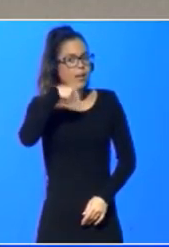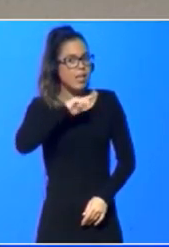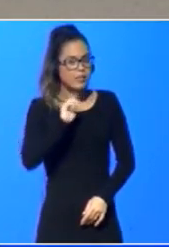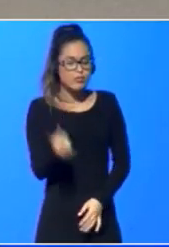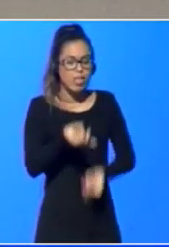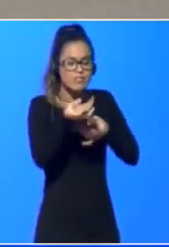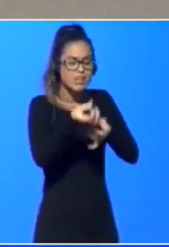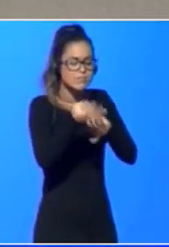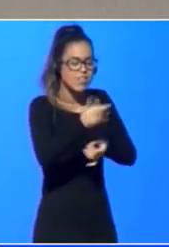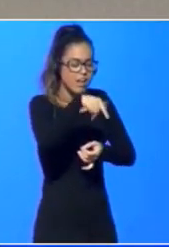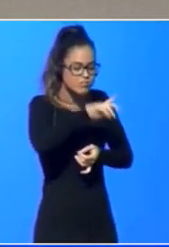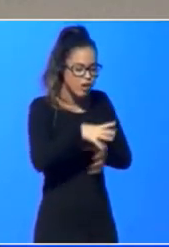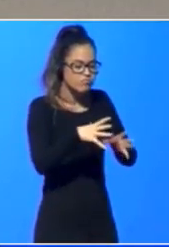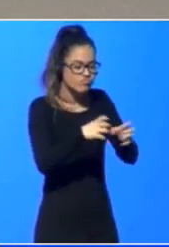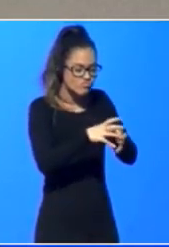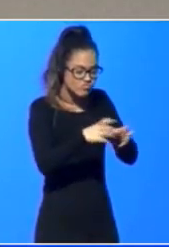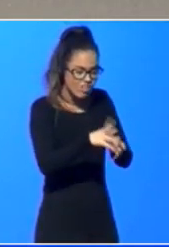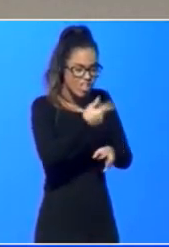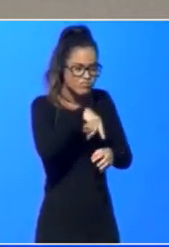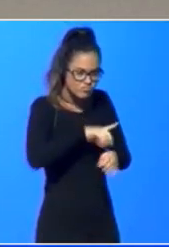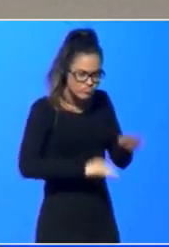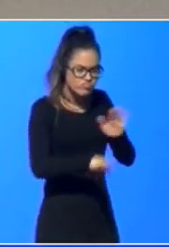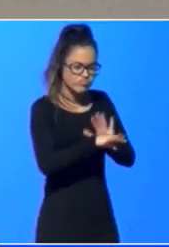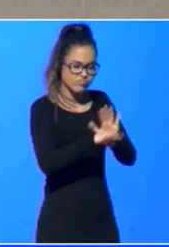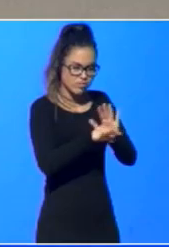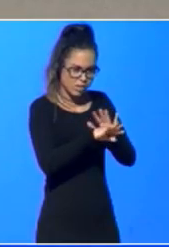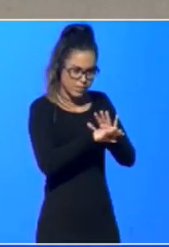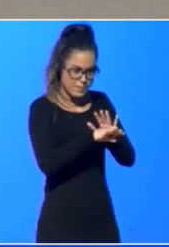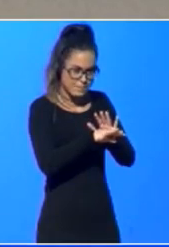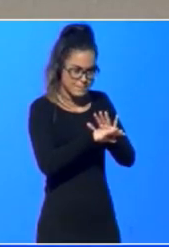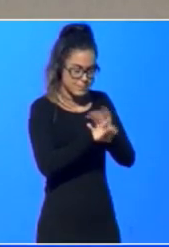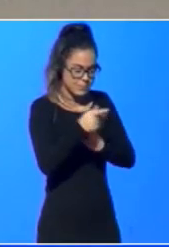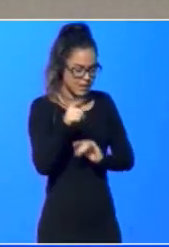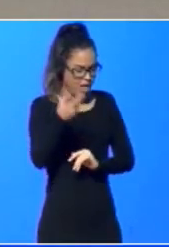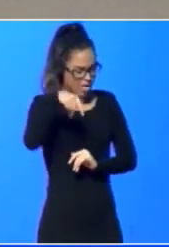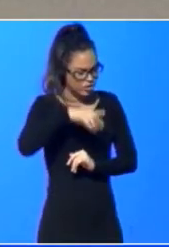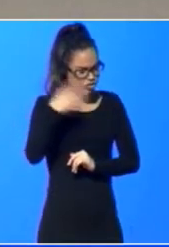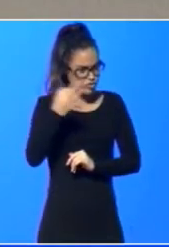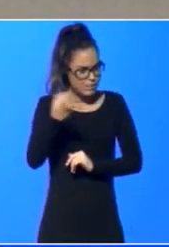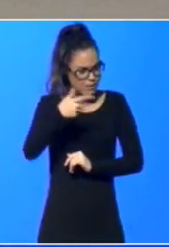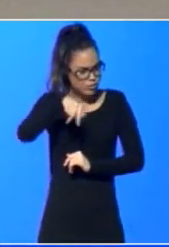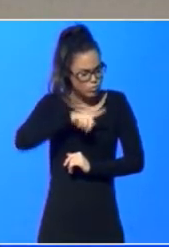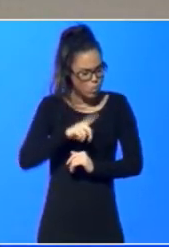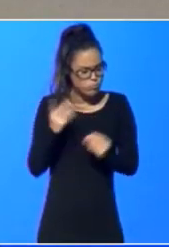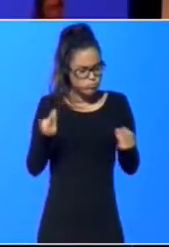también, que estos chicos y que estas chicas deben también tener altas expectativas de sus